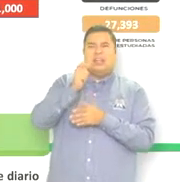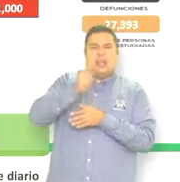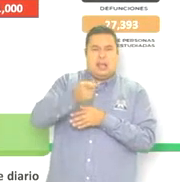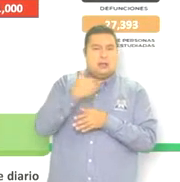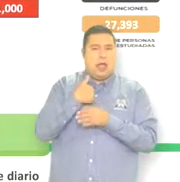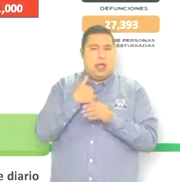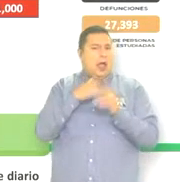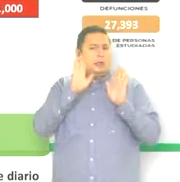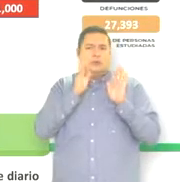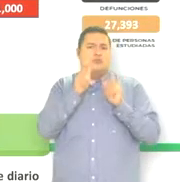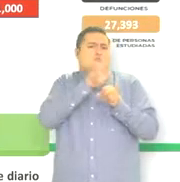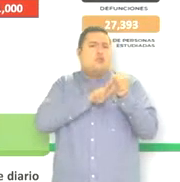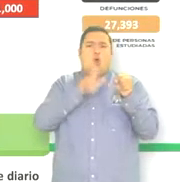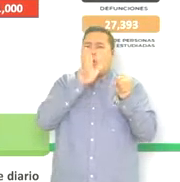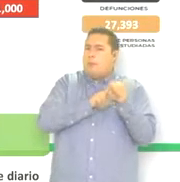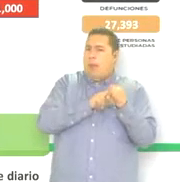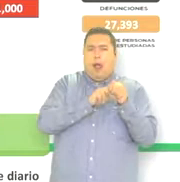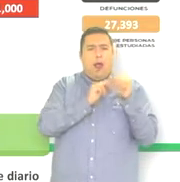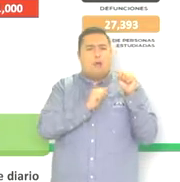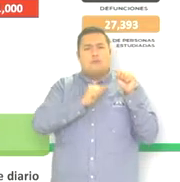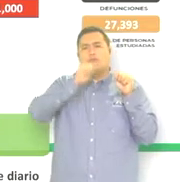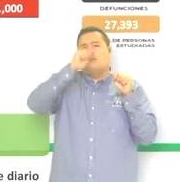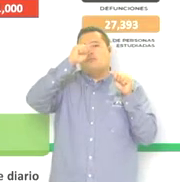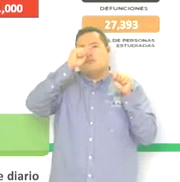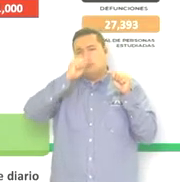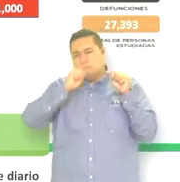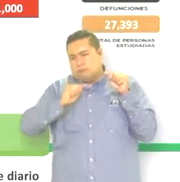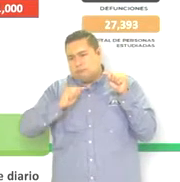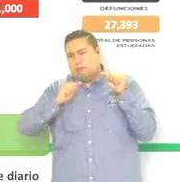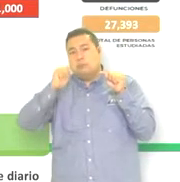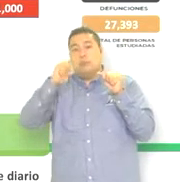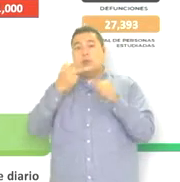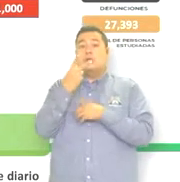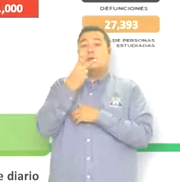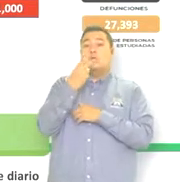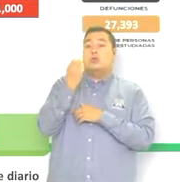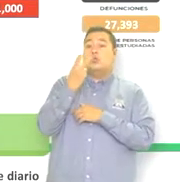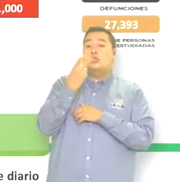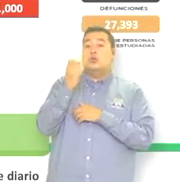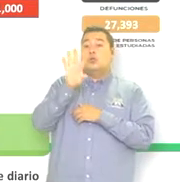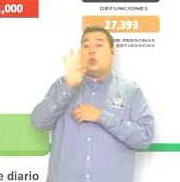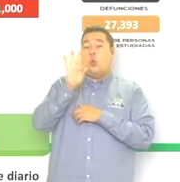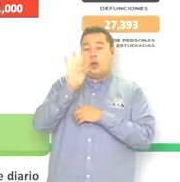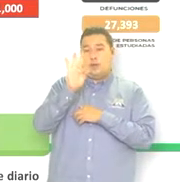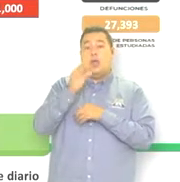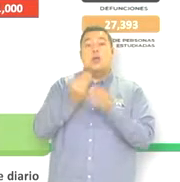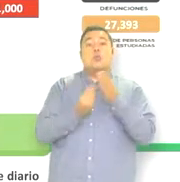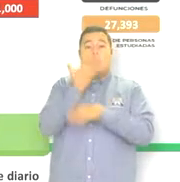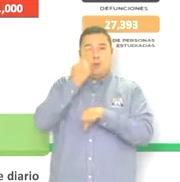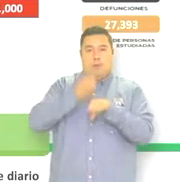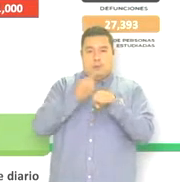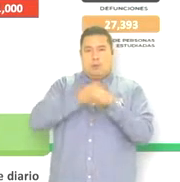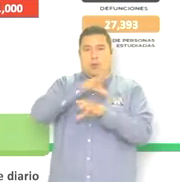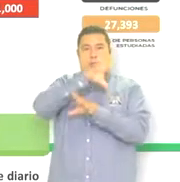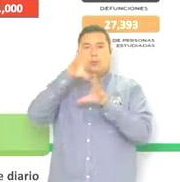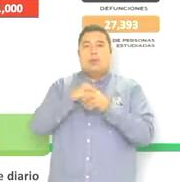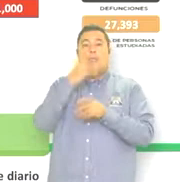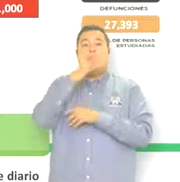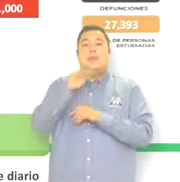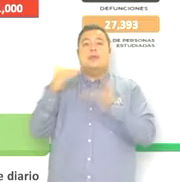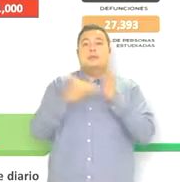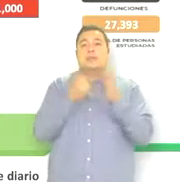estas oscilaciones son normales y no debemos bajar la guardia. Son 240 casos nuevos para un total de